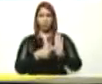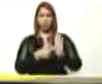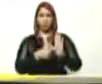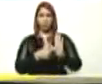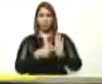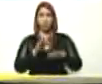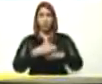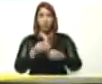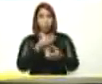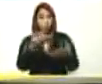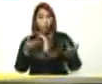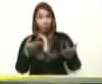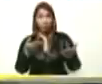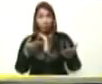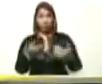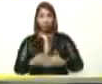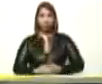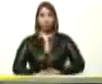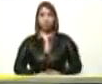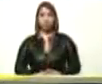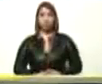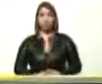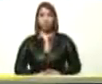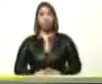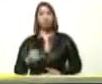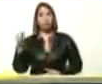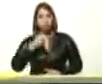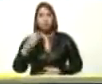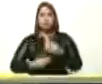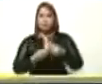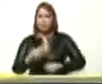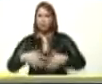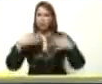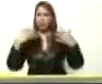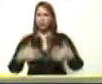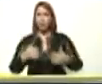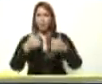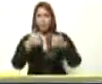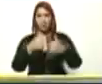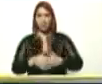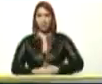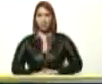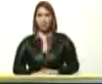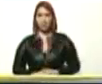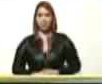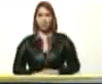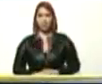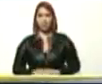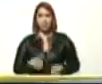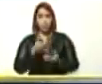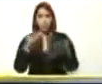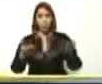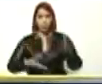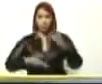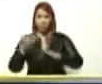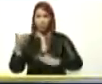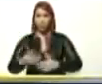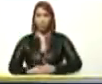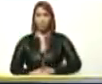porque ustedes se fueron, eso sí lo hicieron, pero bastante, y muy bien, ustedes se fueron,